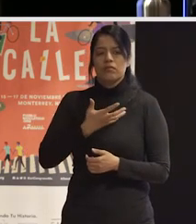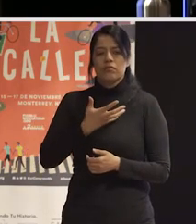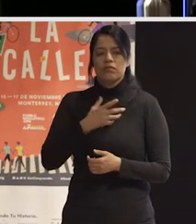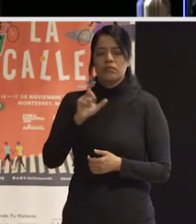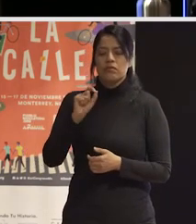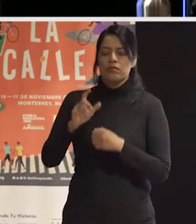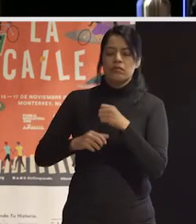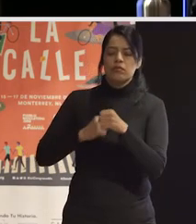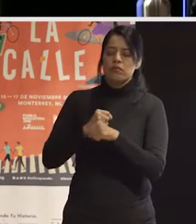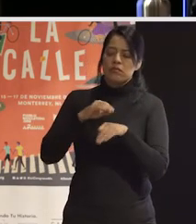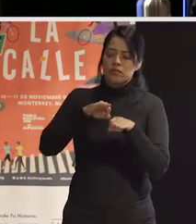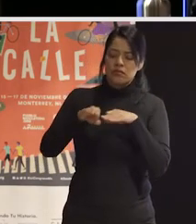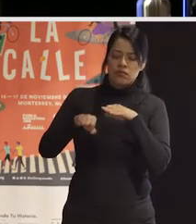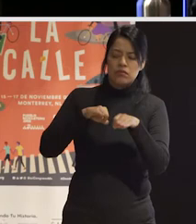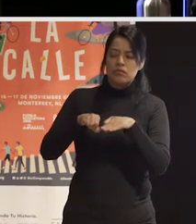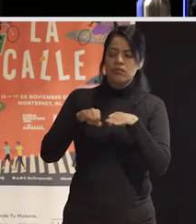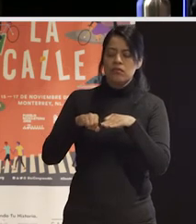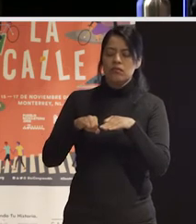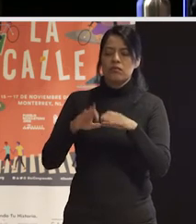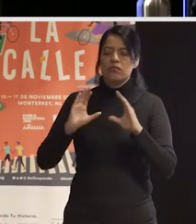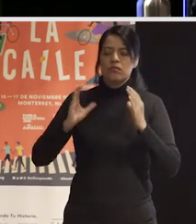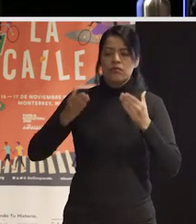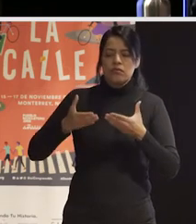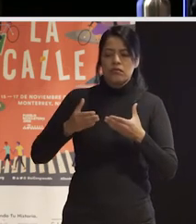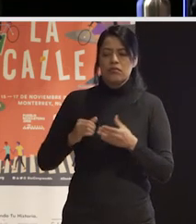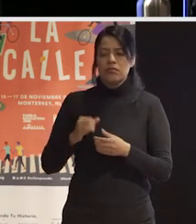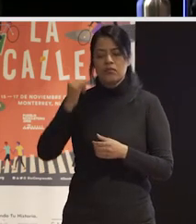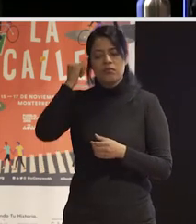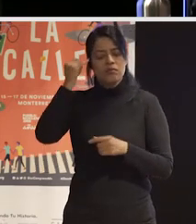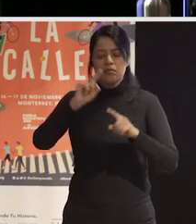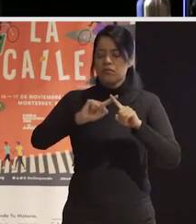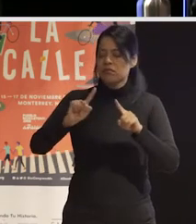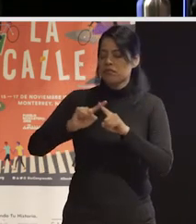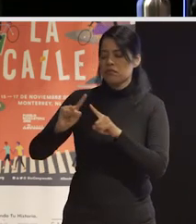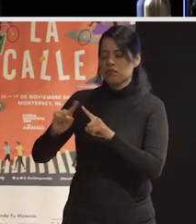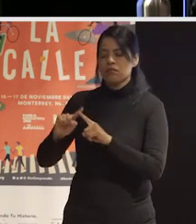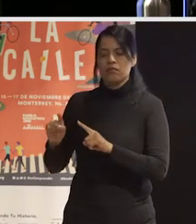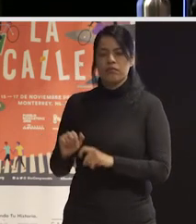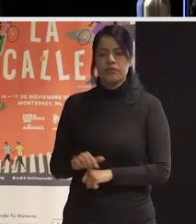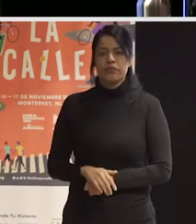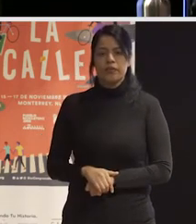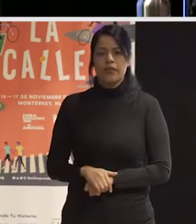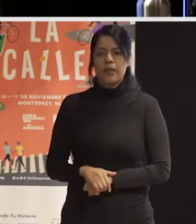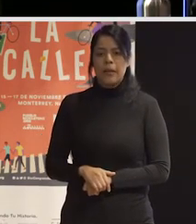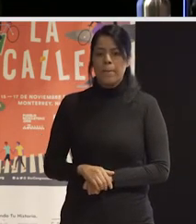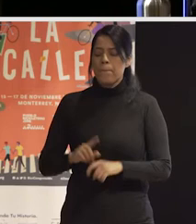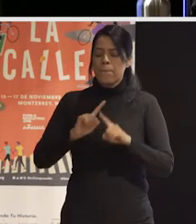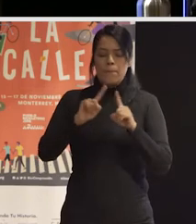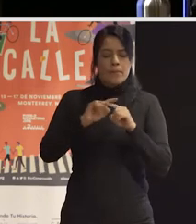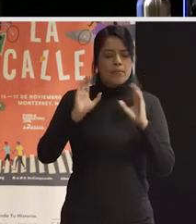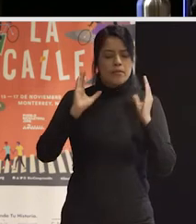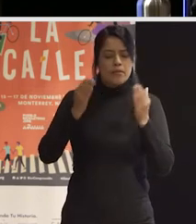casi 20 años trabajando en comunidad no solamente con indígenas en cualquier comunidad